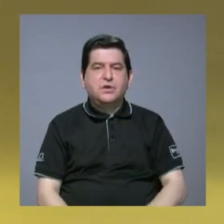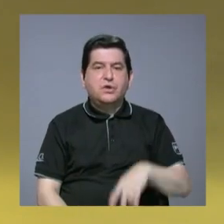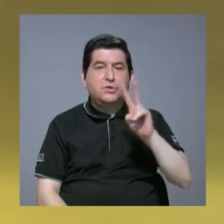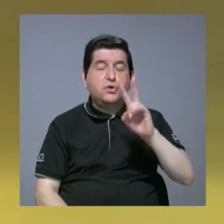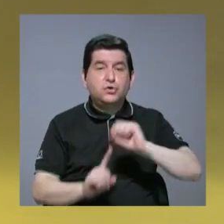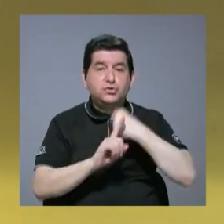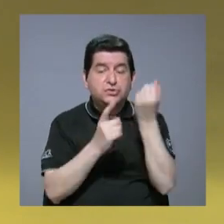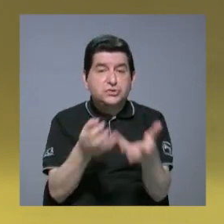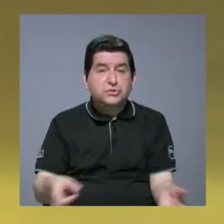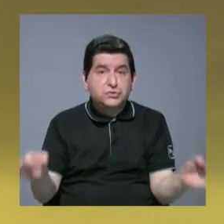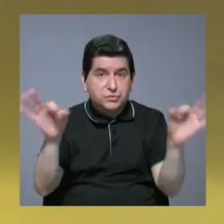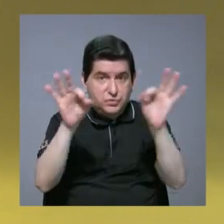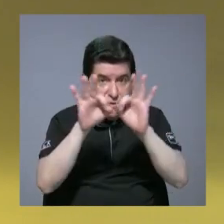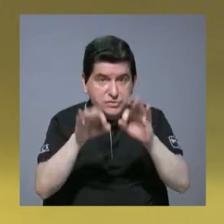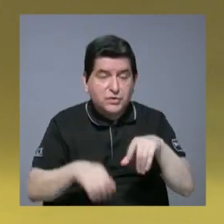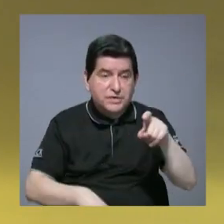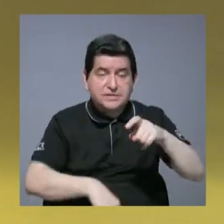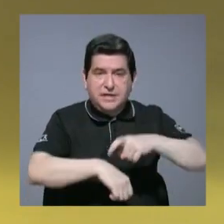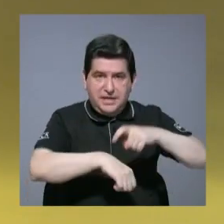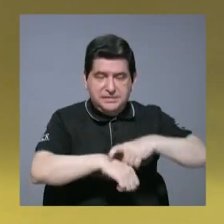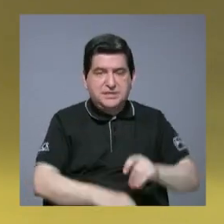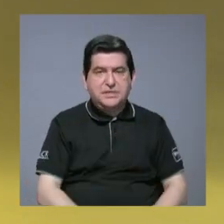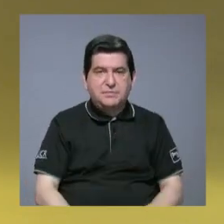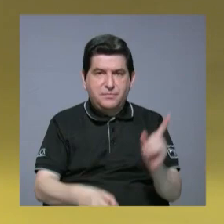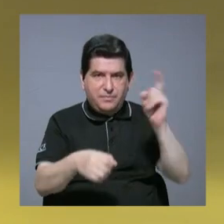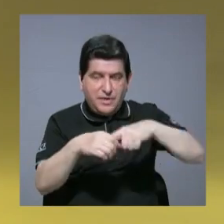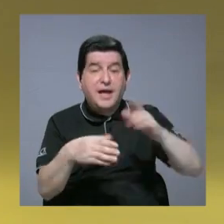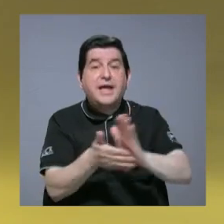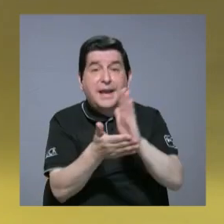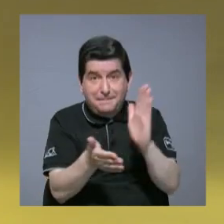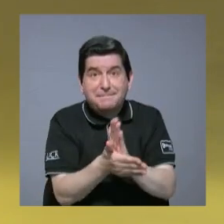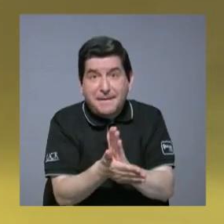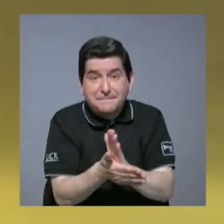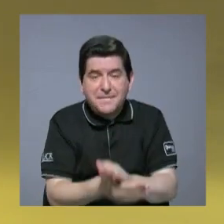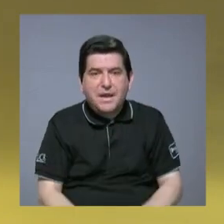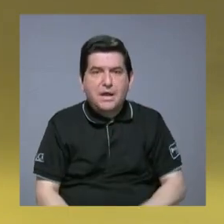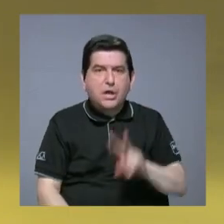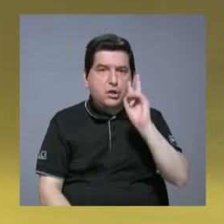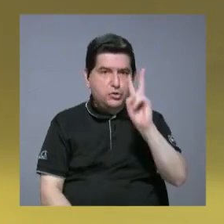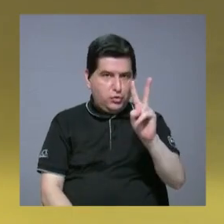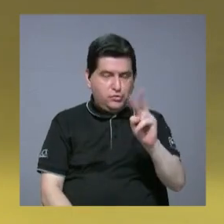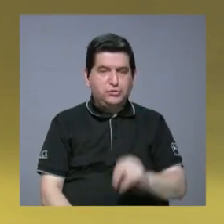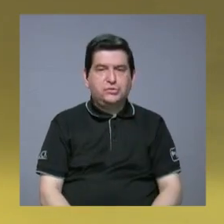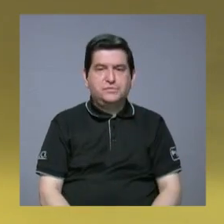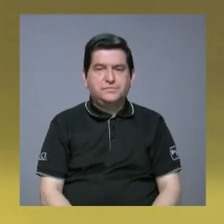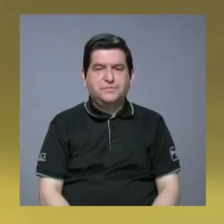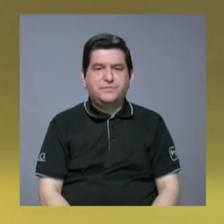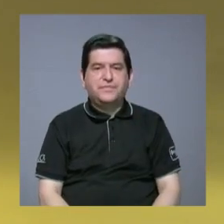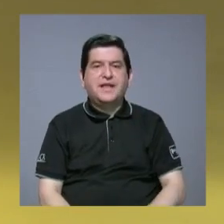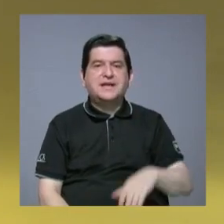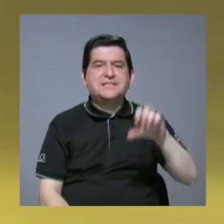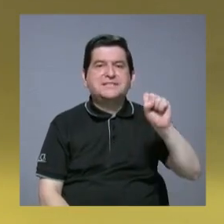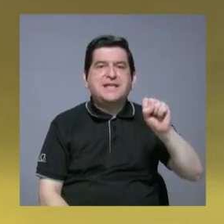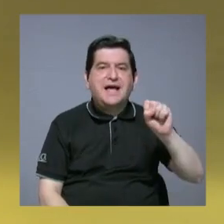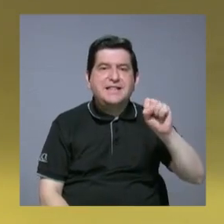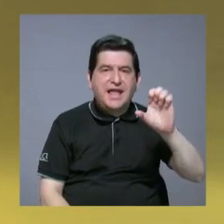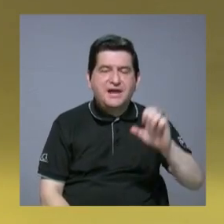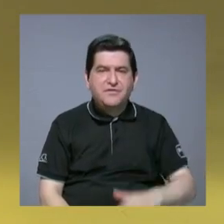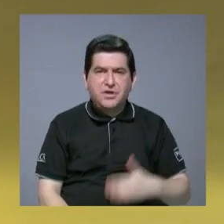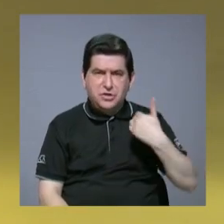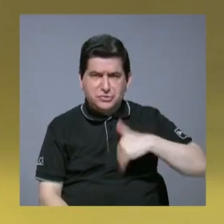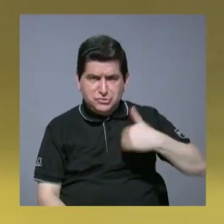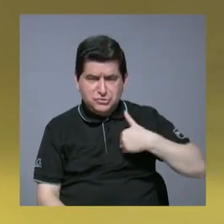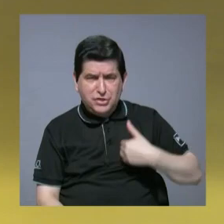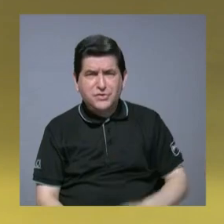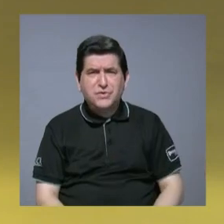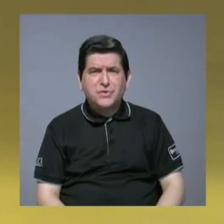muy importantes. En esa época las suscripciones eran en papel, dos suscripciones muy importantes. Sam Erwin, un señor con